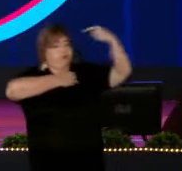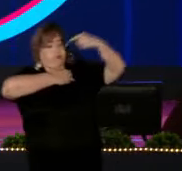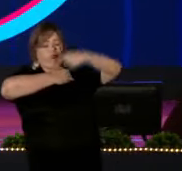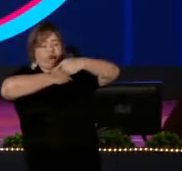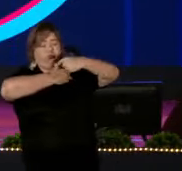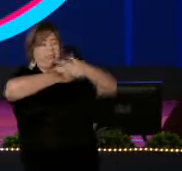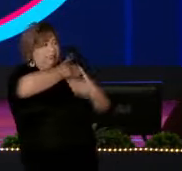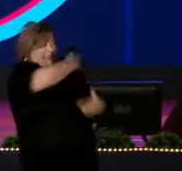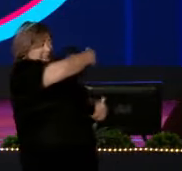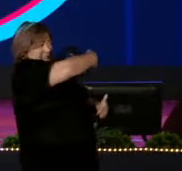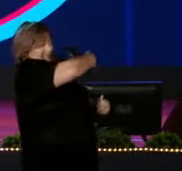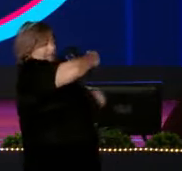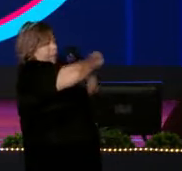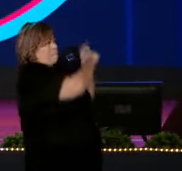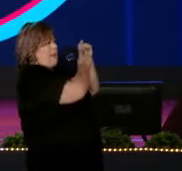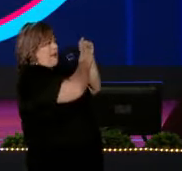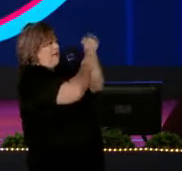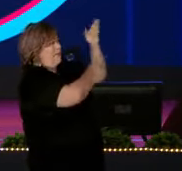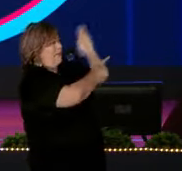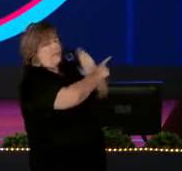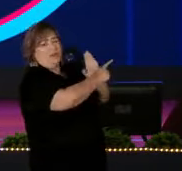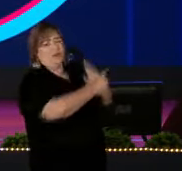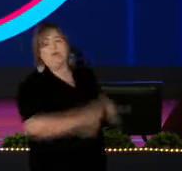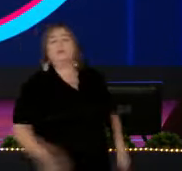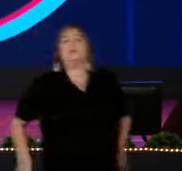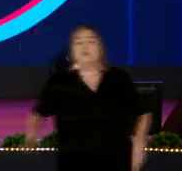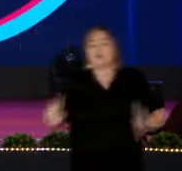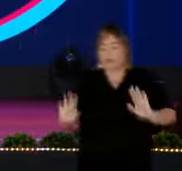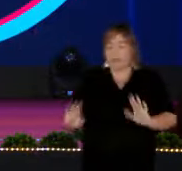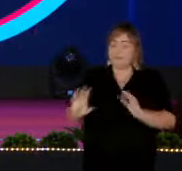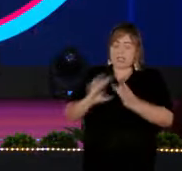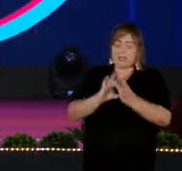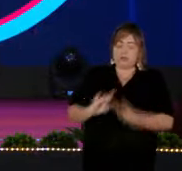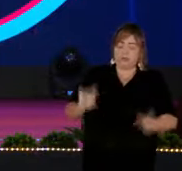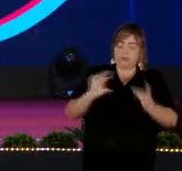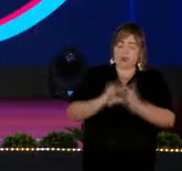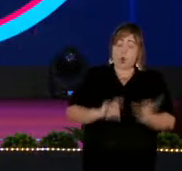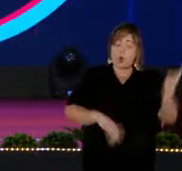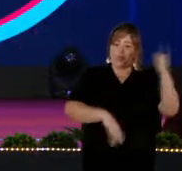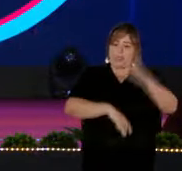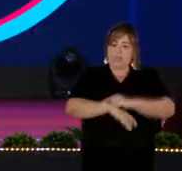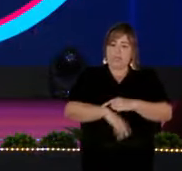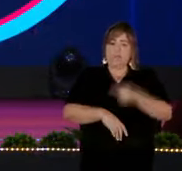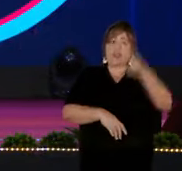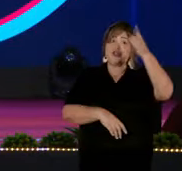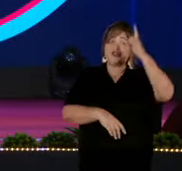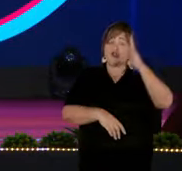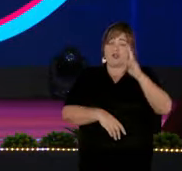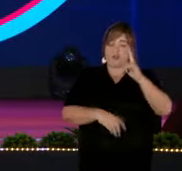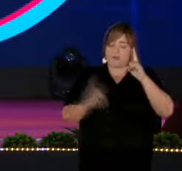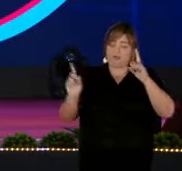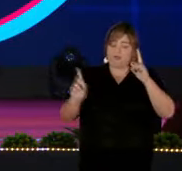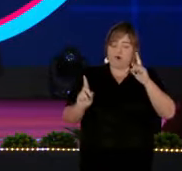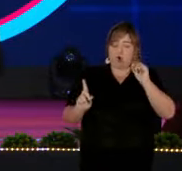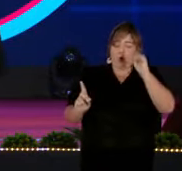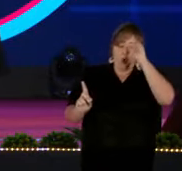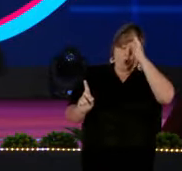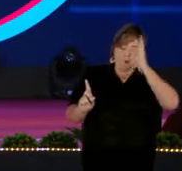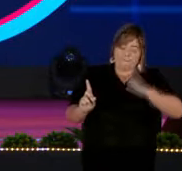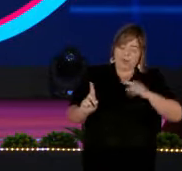día Jesús encontró un hombre recostado en un estanque. Hacía mucho tiempo que su vida